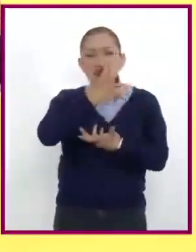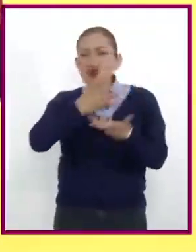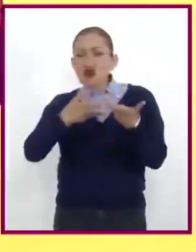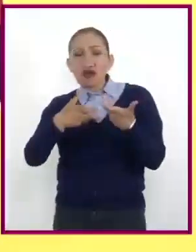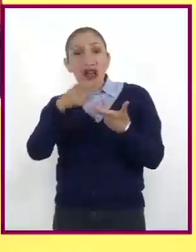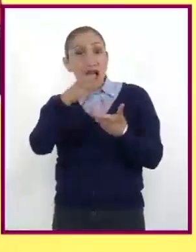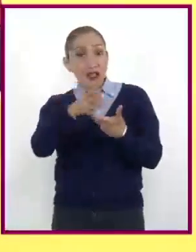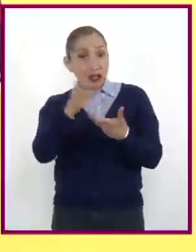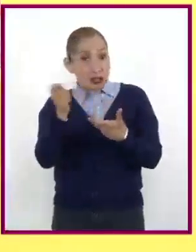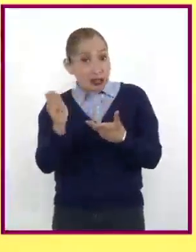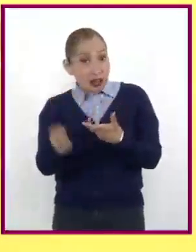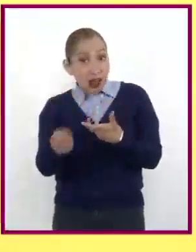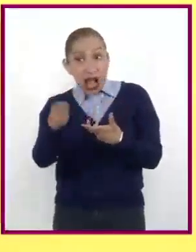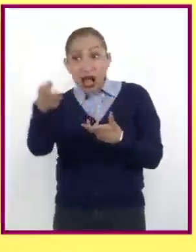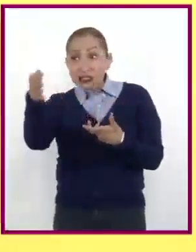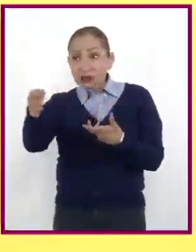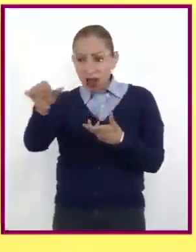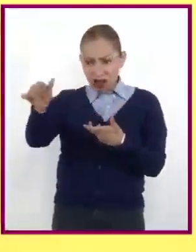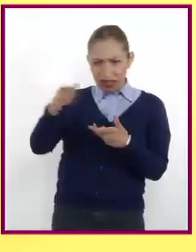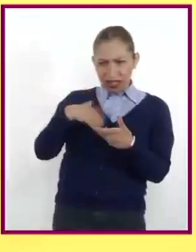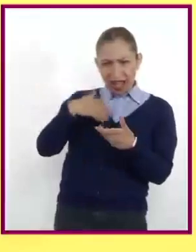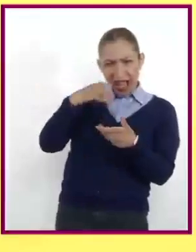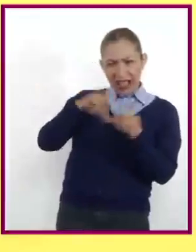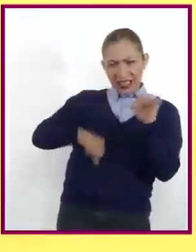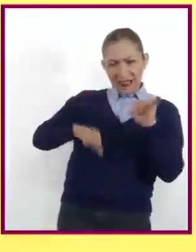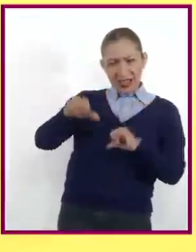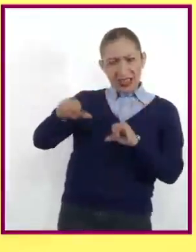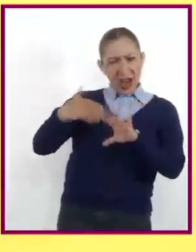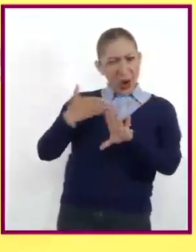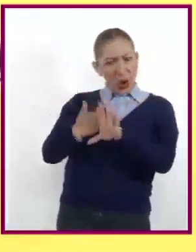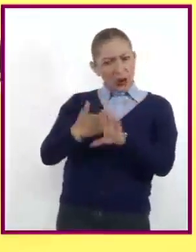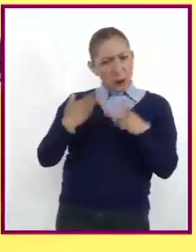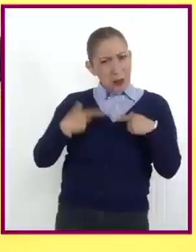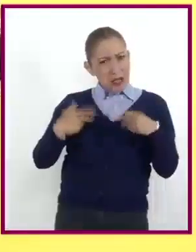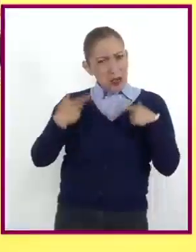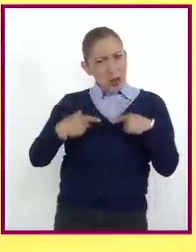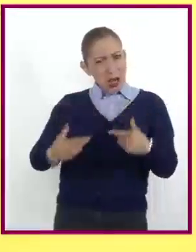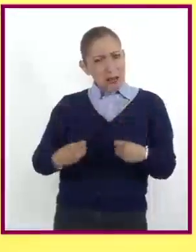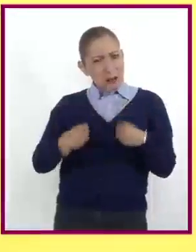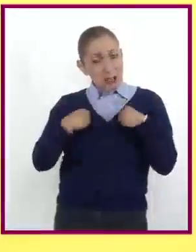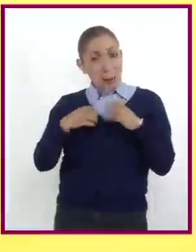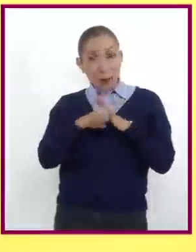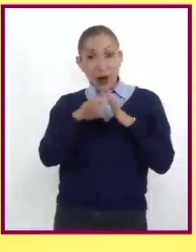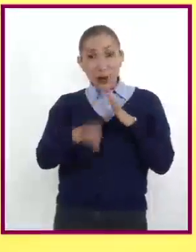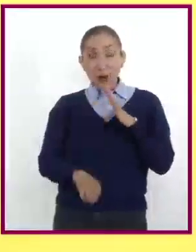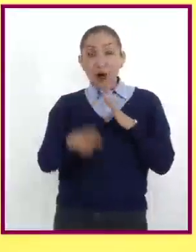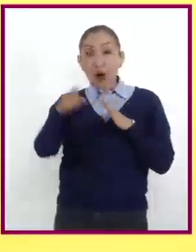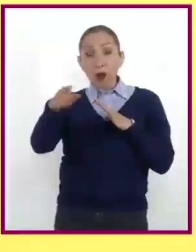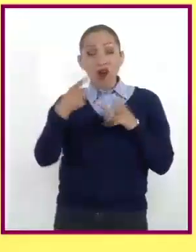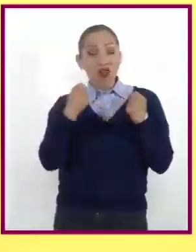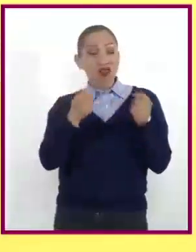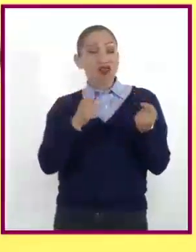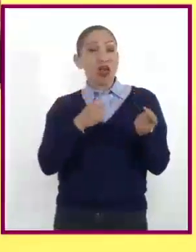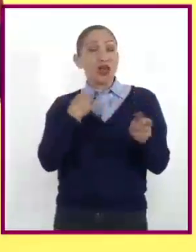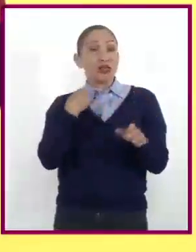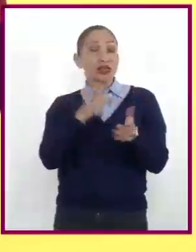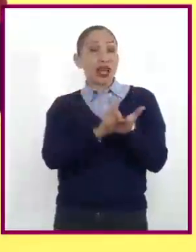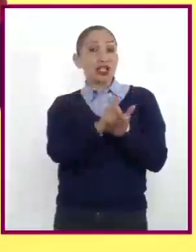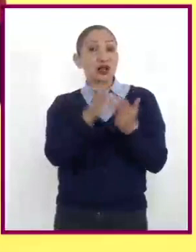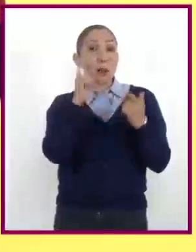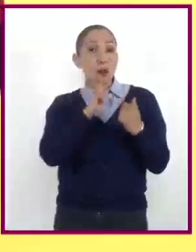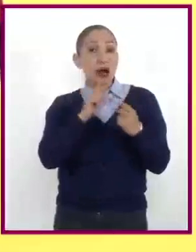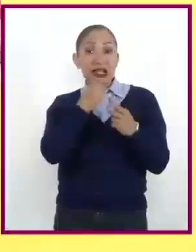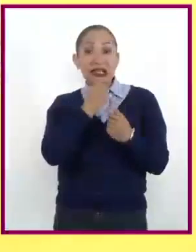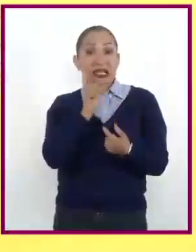esto no significa aceptar prácticas que atenten contra nuestra integridad, como aquellas que vulneran los derechos de las mujeres